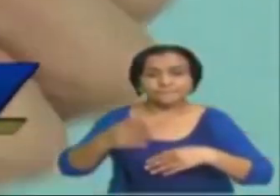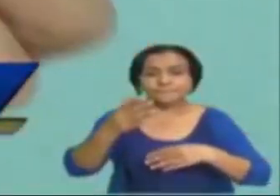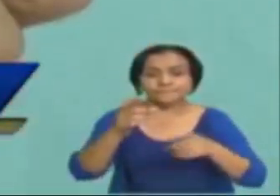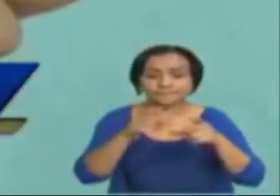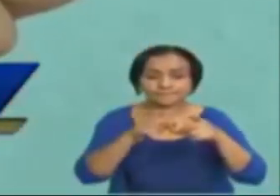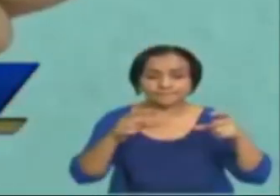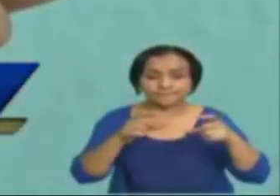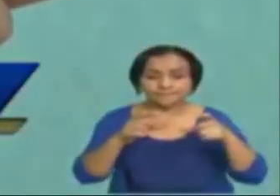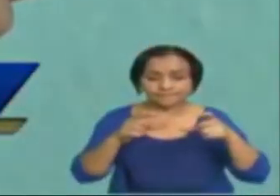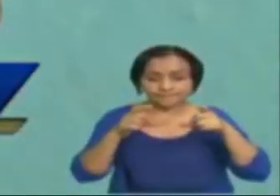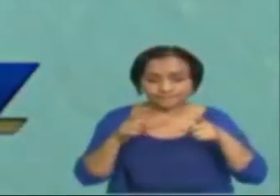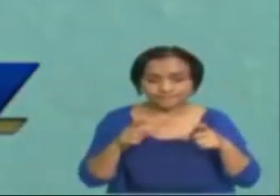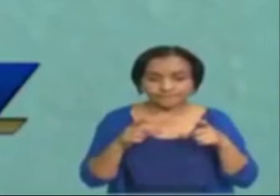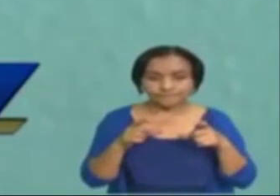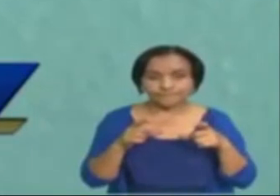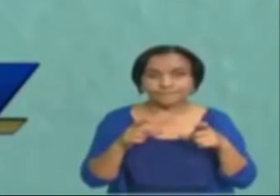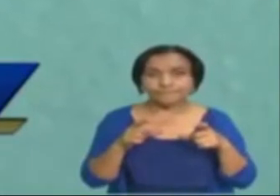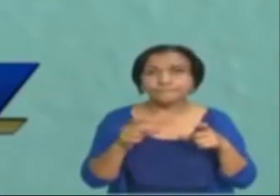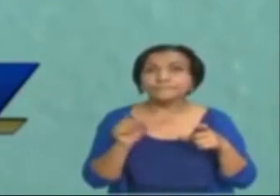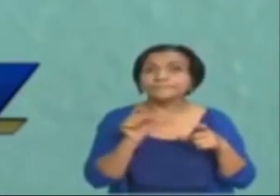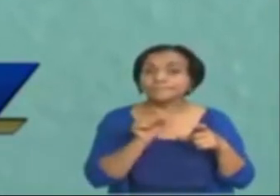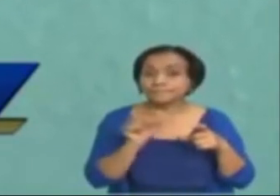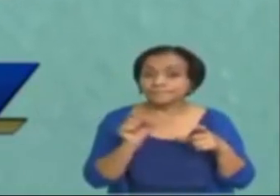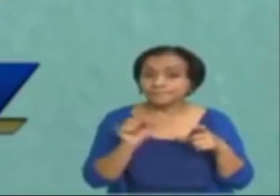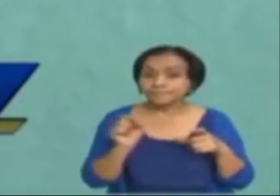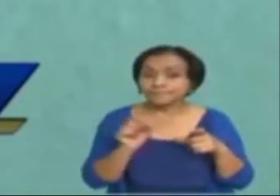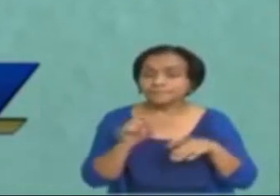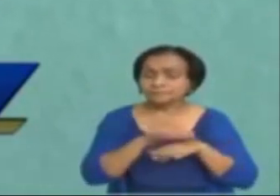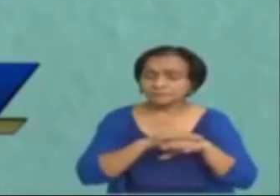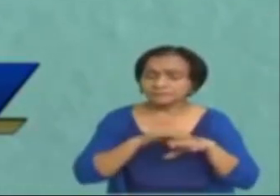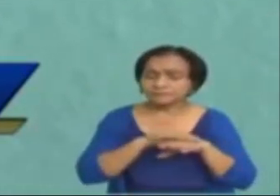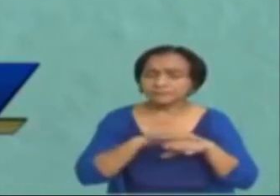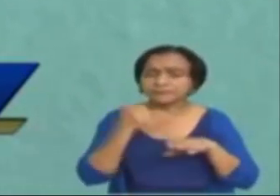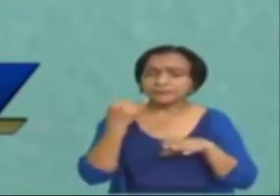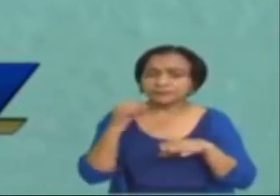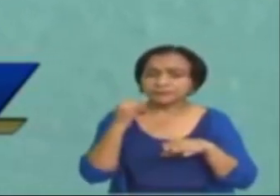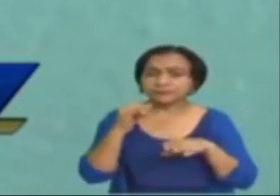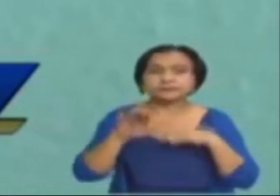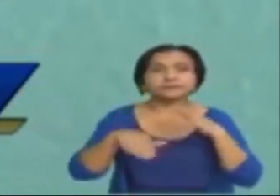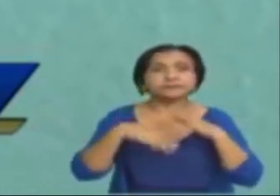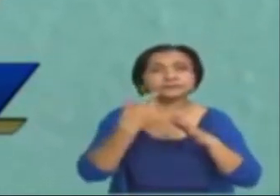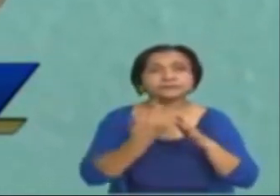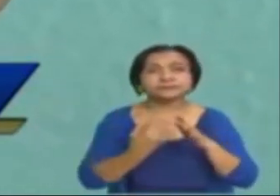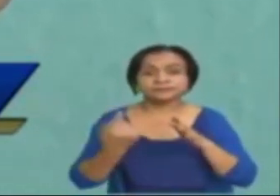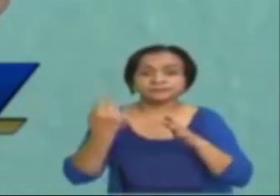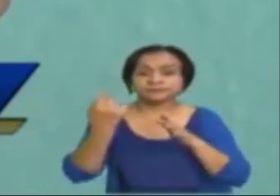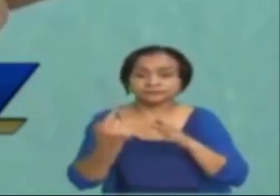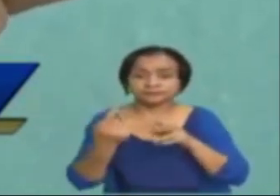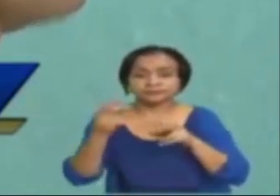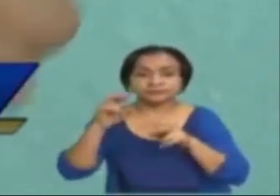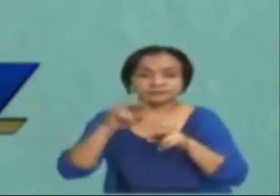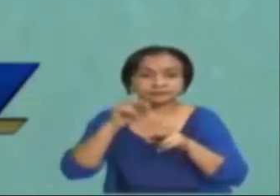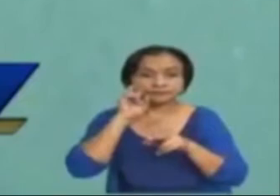adelante. Según el último dato sobre el avance de vacunación en Nicaragua, es que se ha alcanzado el